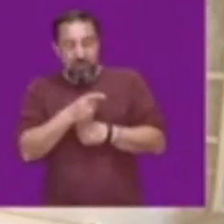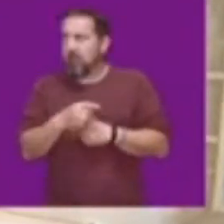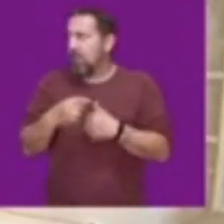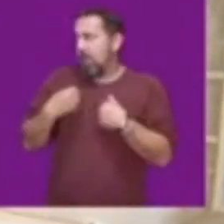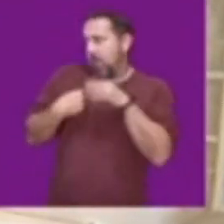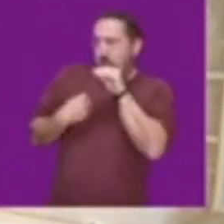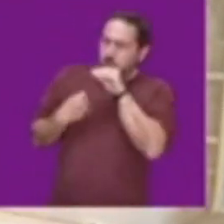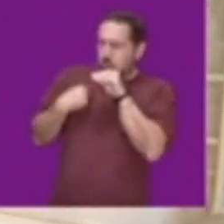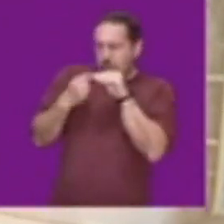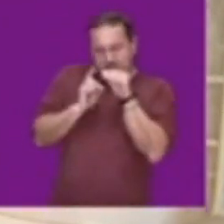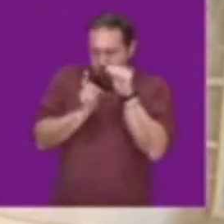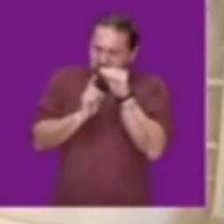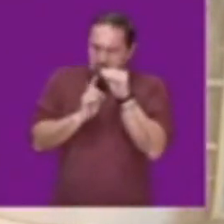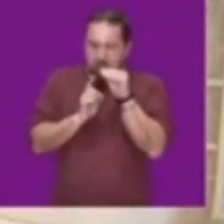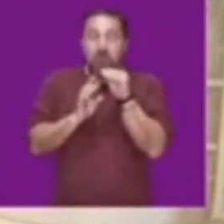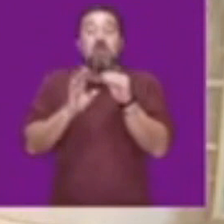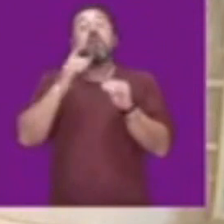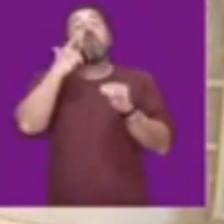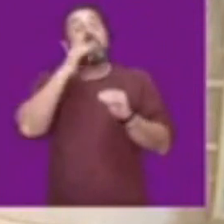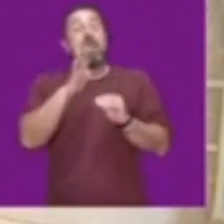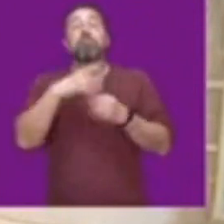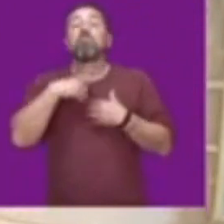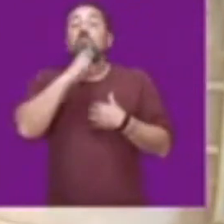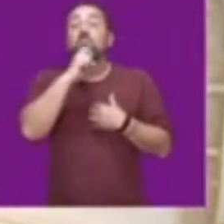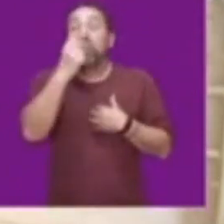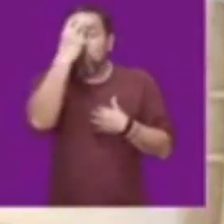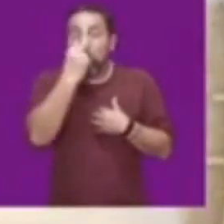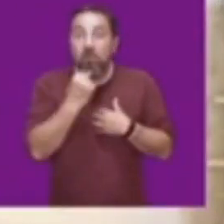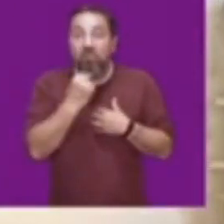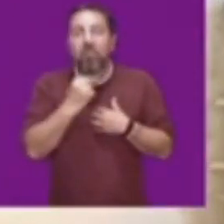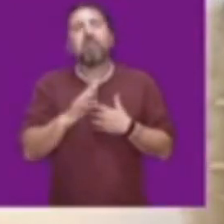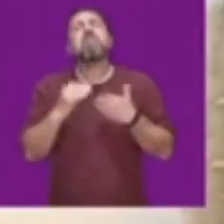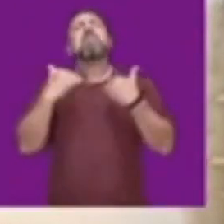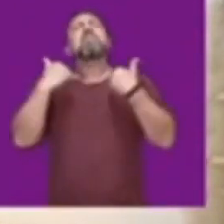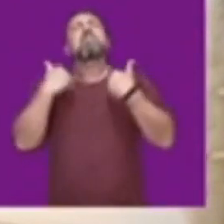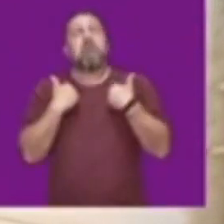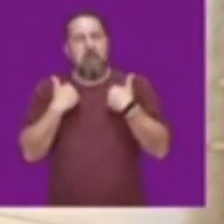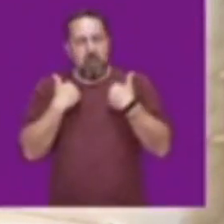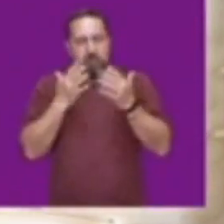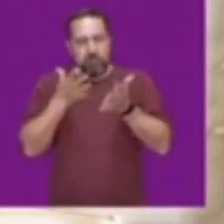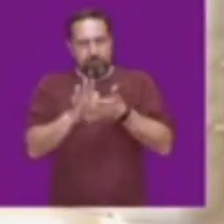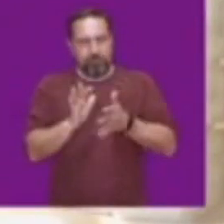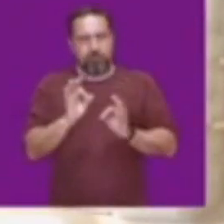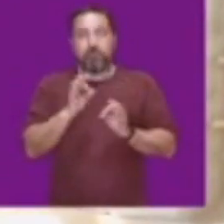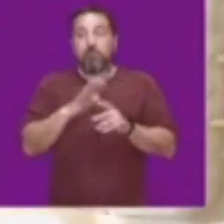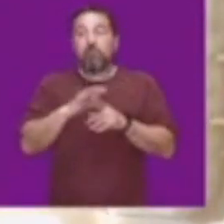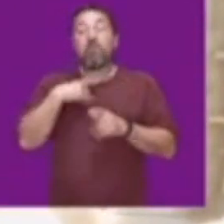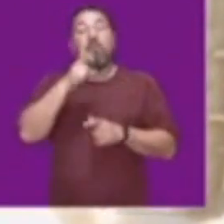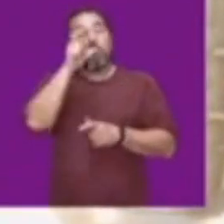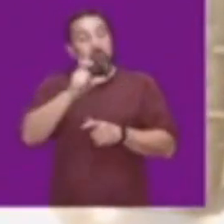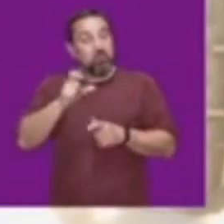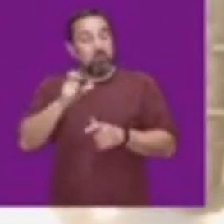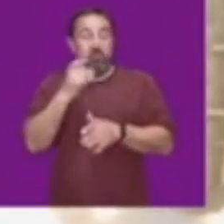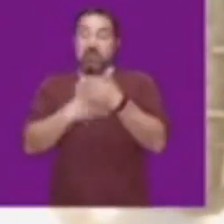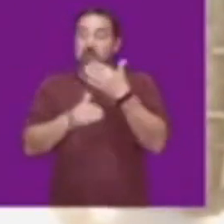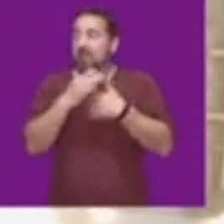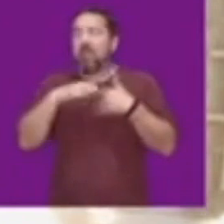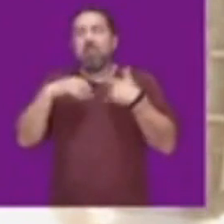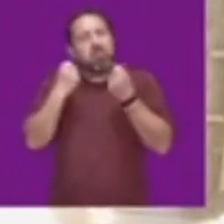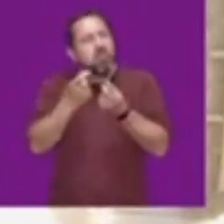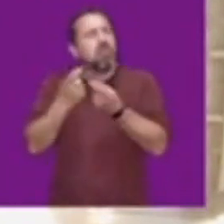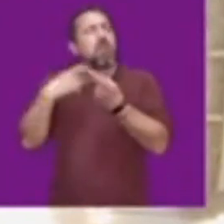yo tampoco. Pues mirad, la Fundación 11 se encarga de, además de formar a personas con